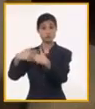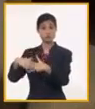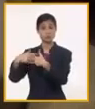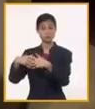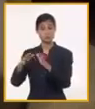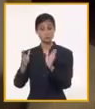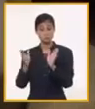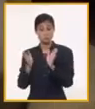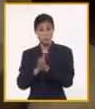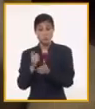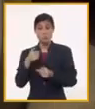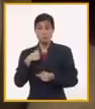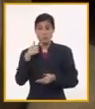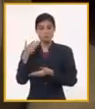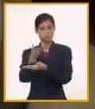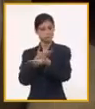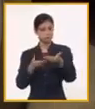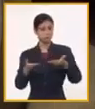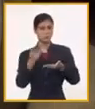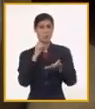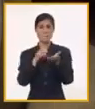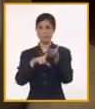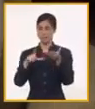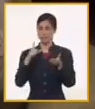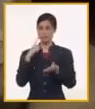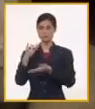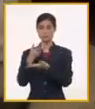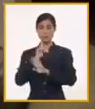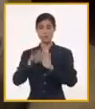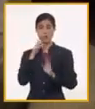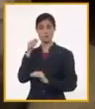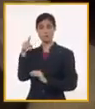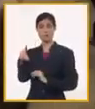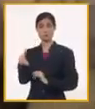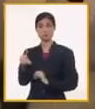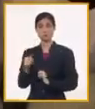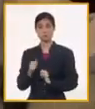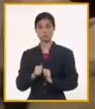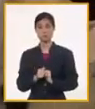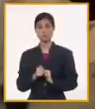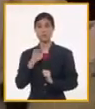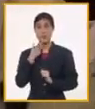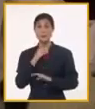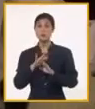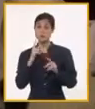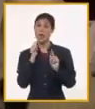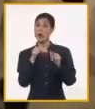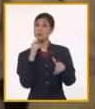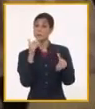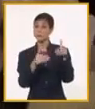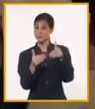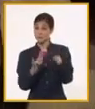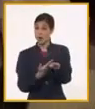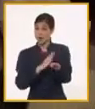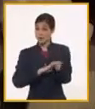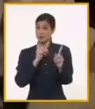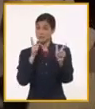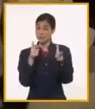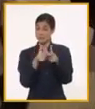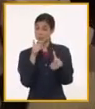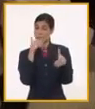del partido. El día que llegué, ellos que habían estado en la reunión, me dicen,